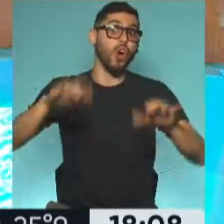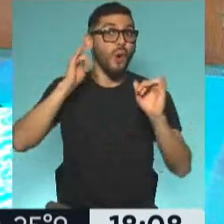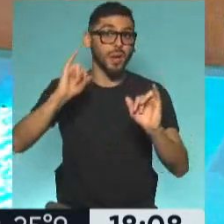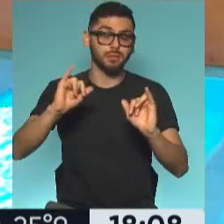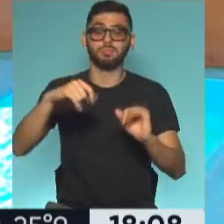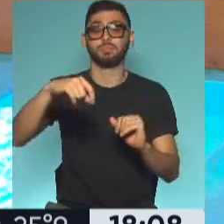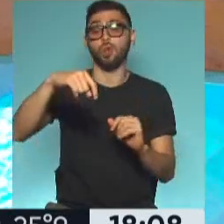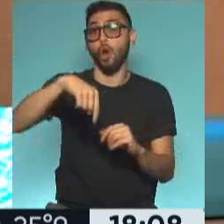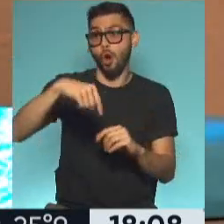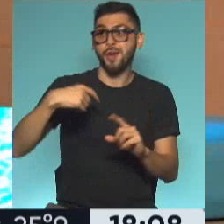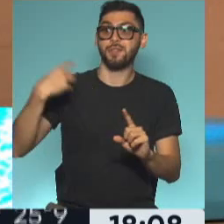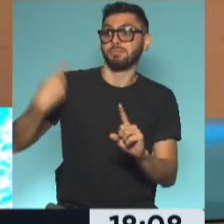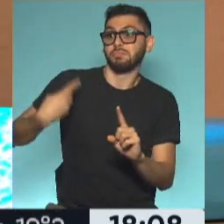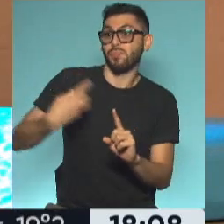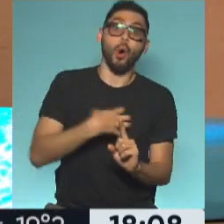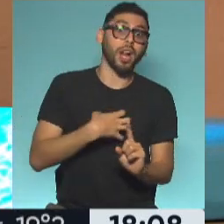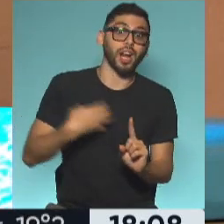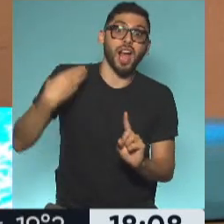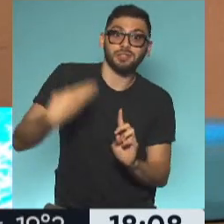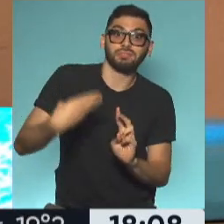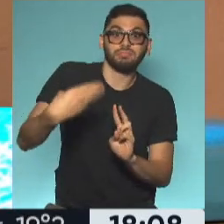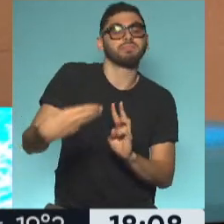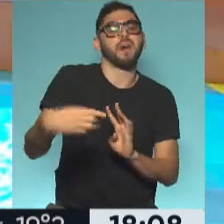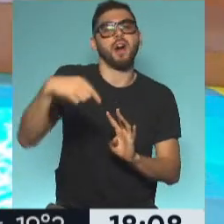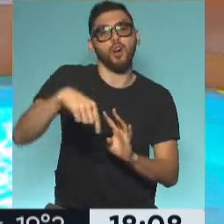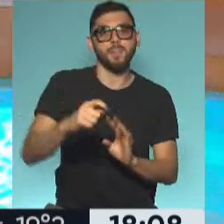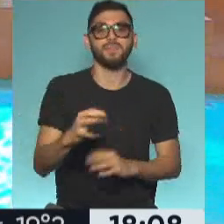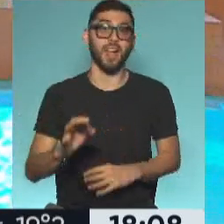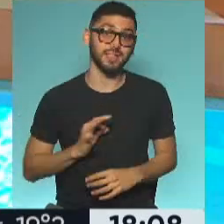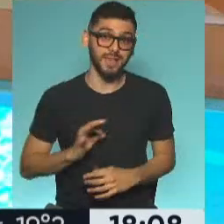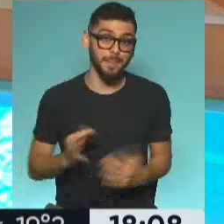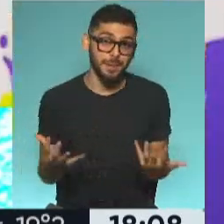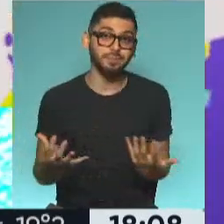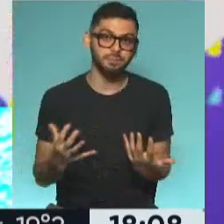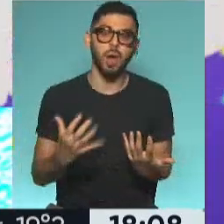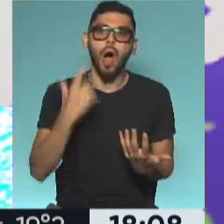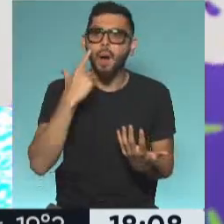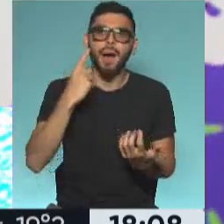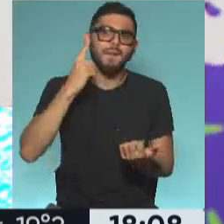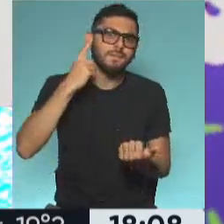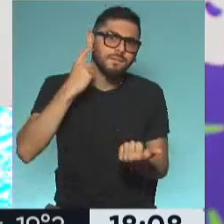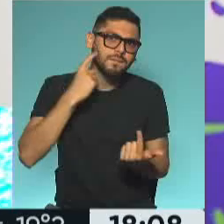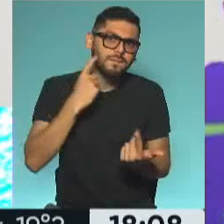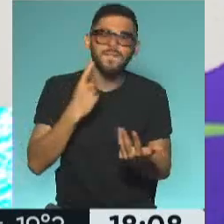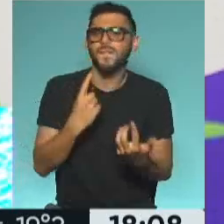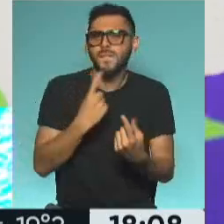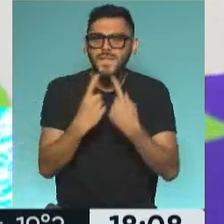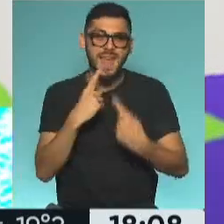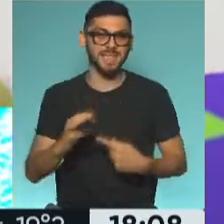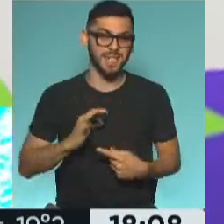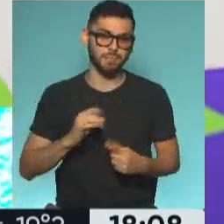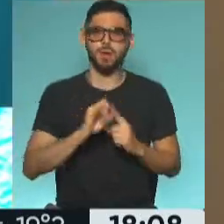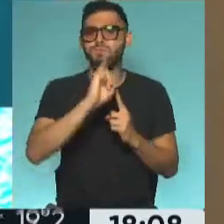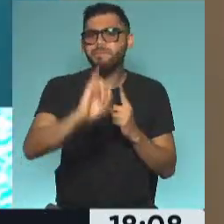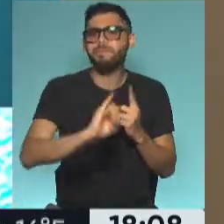hoy, después de tantas clases, ha llegado el momento de tomar examen. De chequear los conocimientos. Chequear todo eso que Francesca